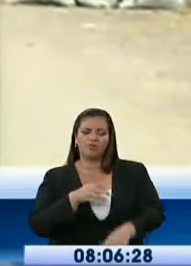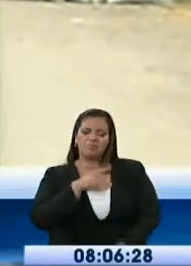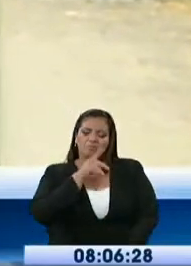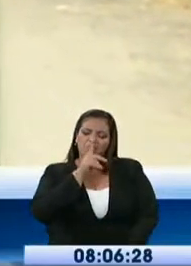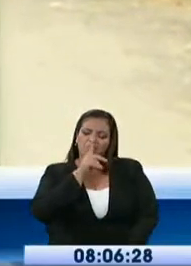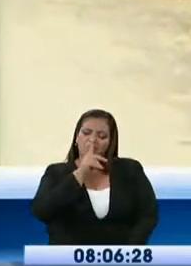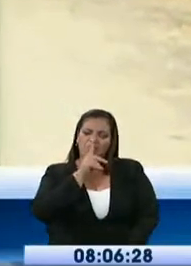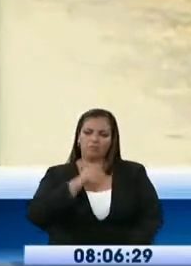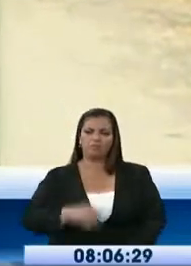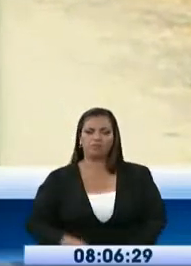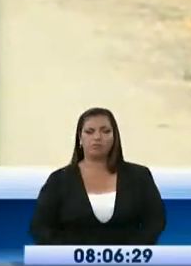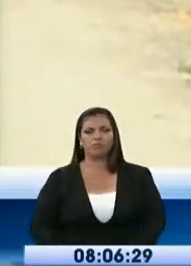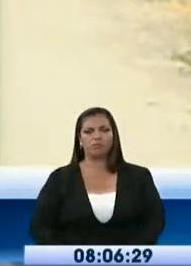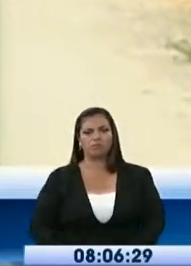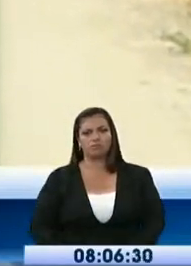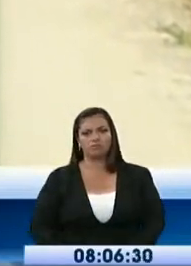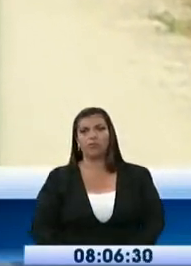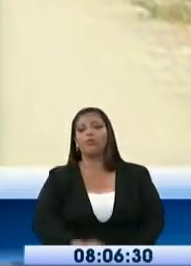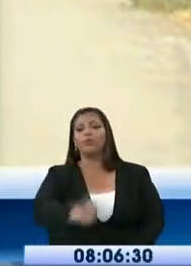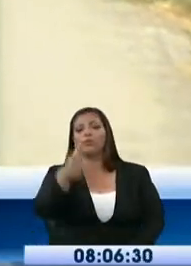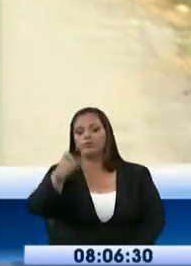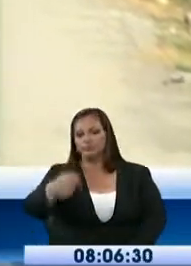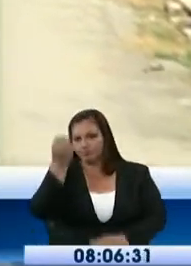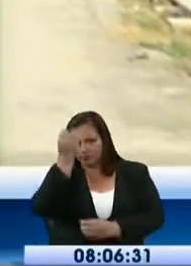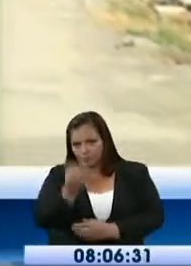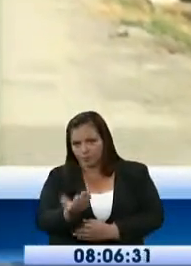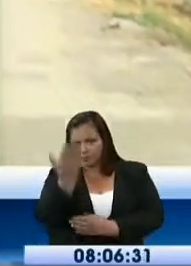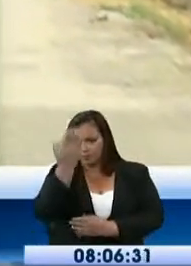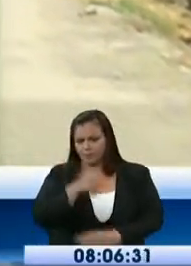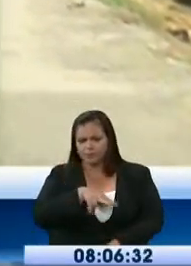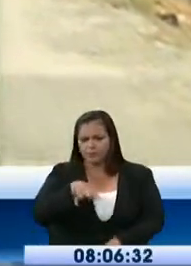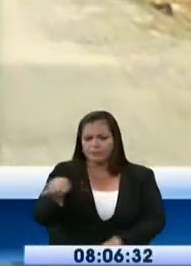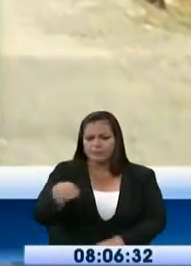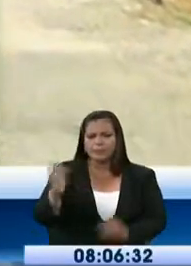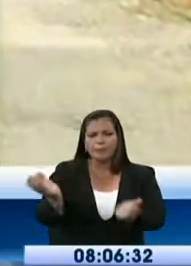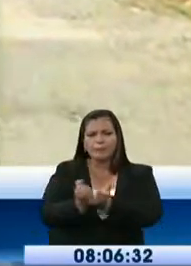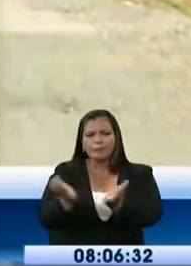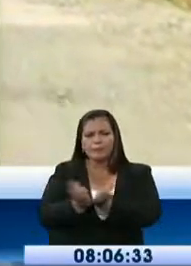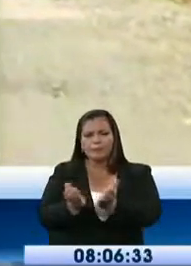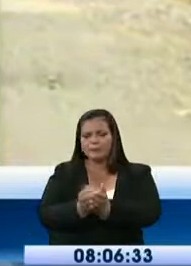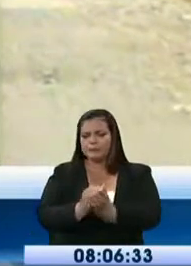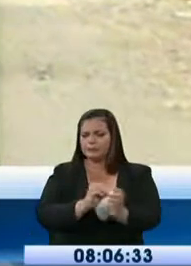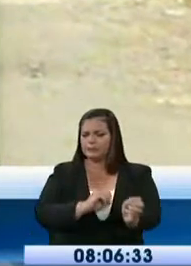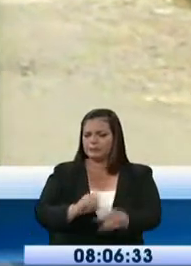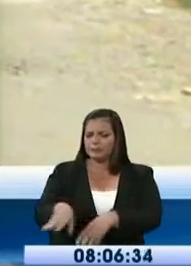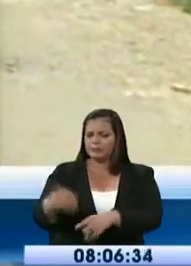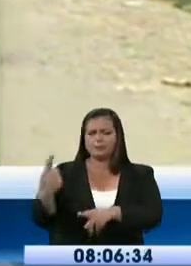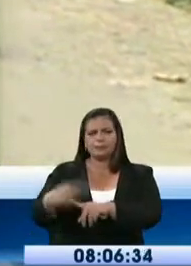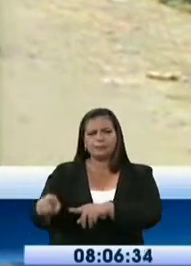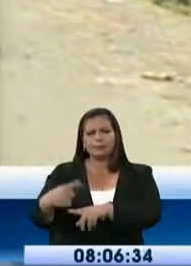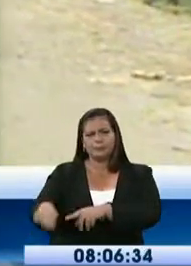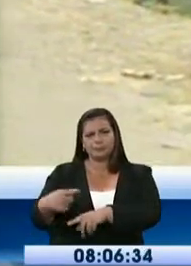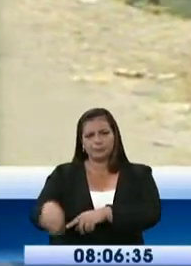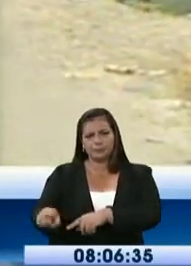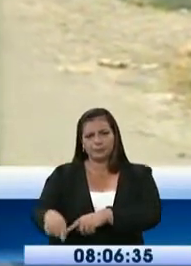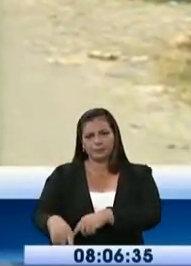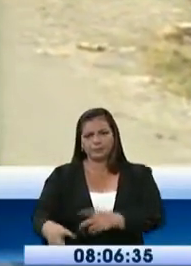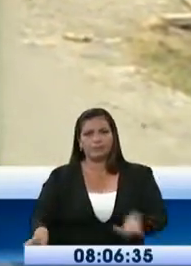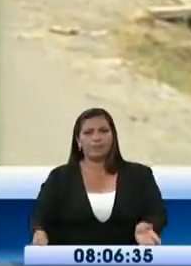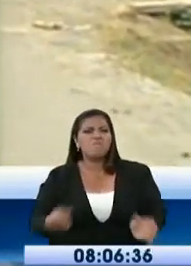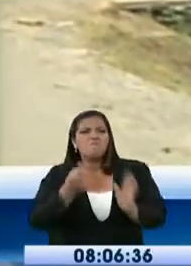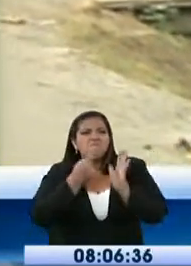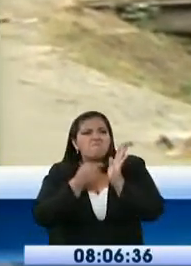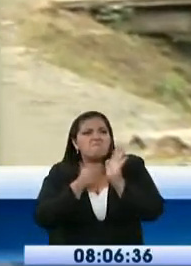días. La basura que vemos ahí, racimas de verde, funda. Tengo entendido que incluso vienen a votar, si hay un electrodoméstico